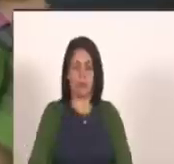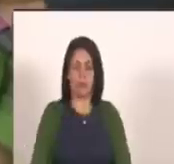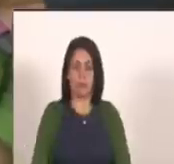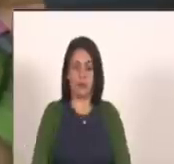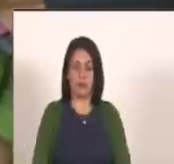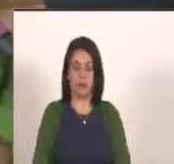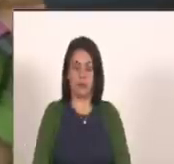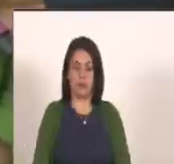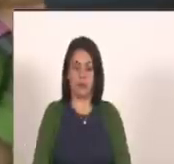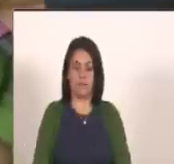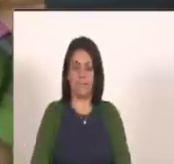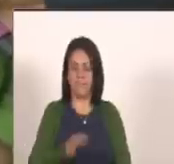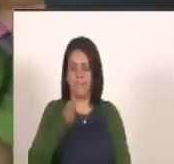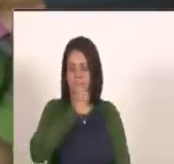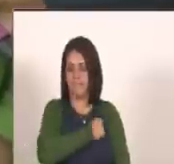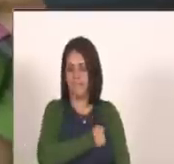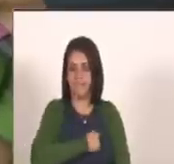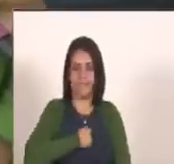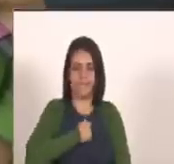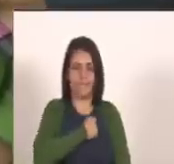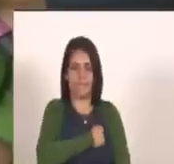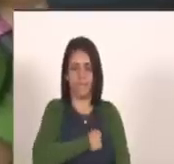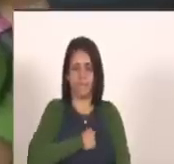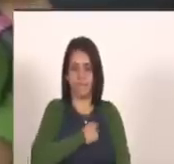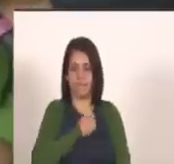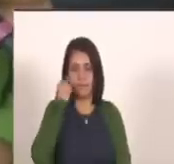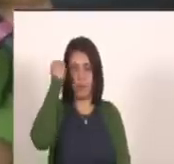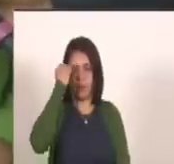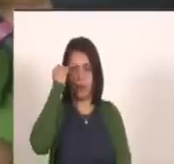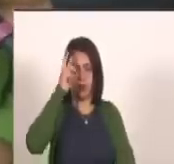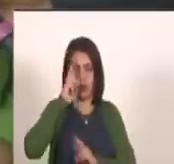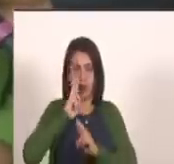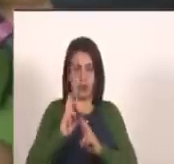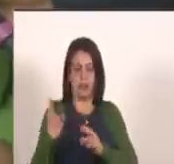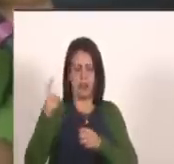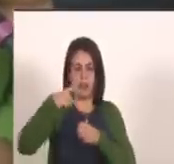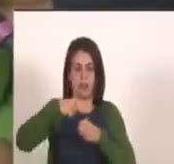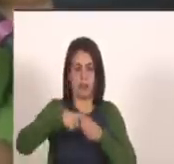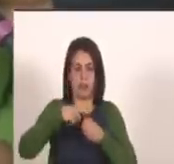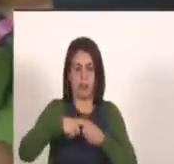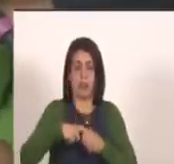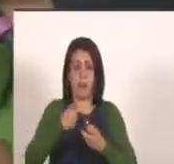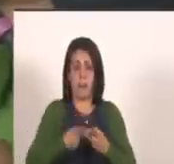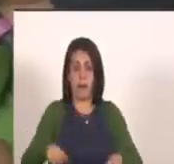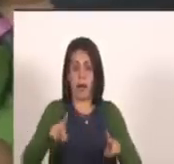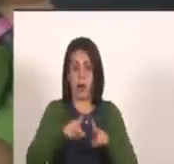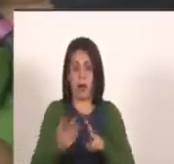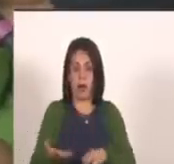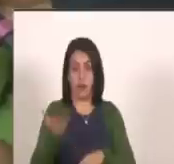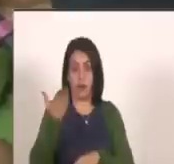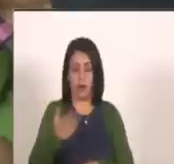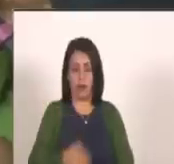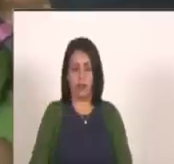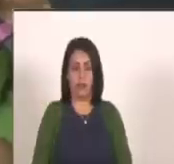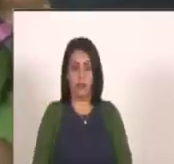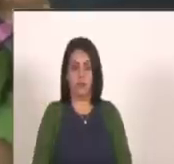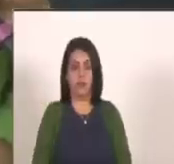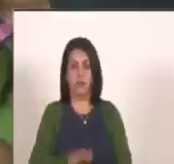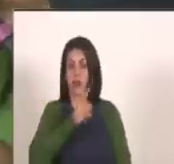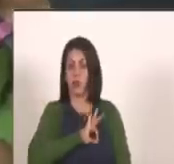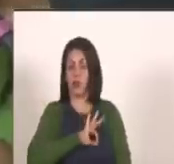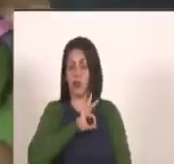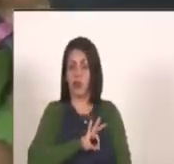discapacidad. ¡Qué lamentable! Consideramos que el respeto y la inclusión son valores fundamentales en